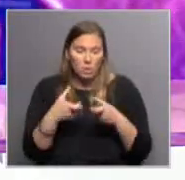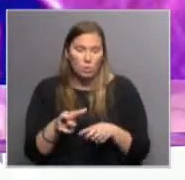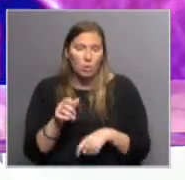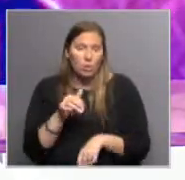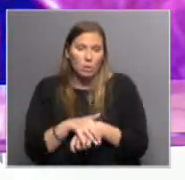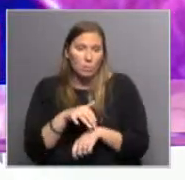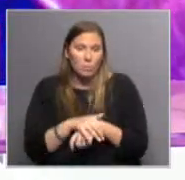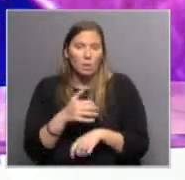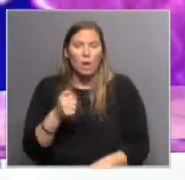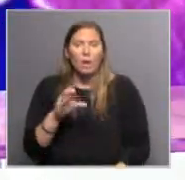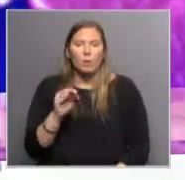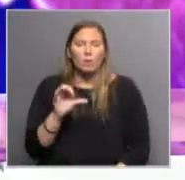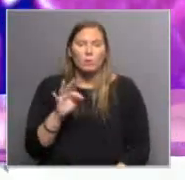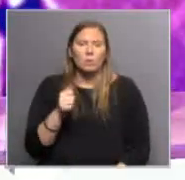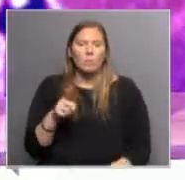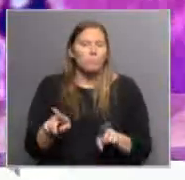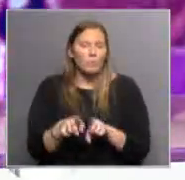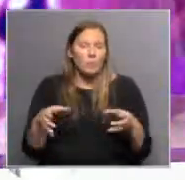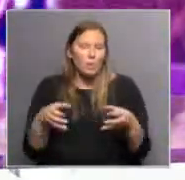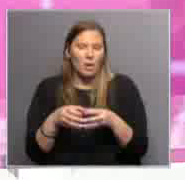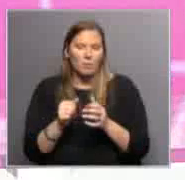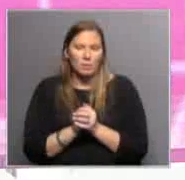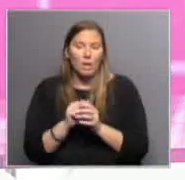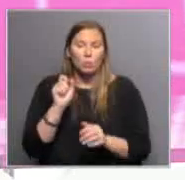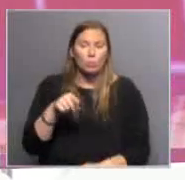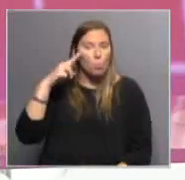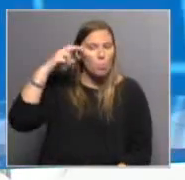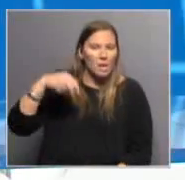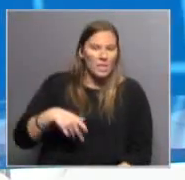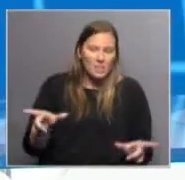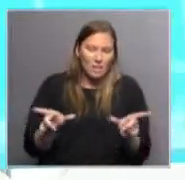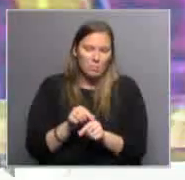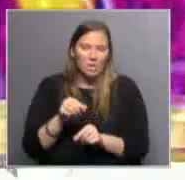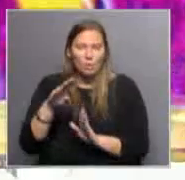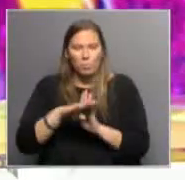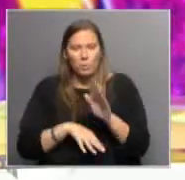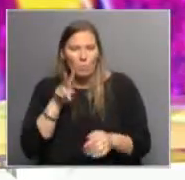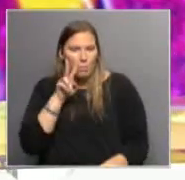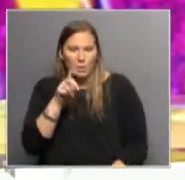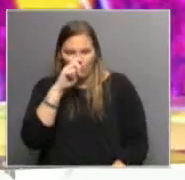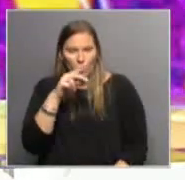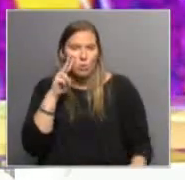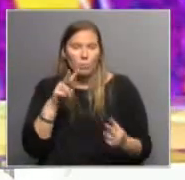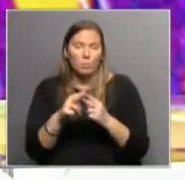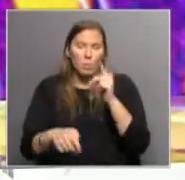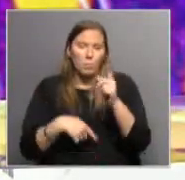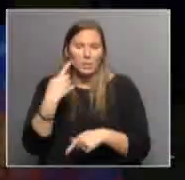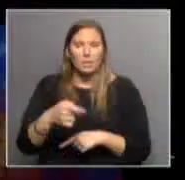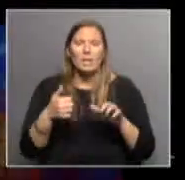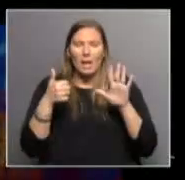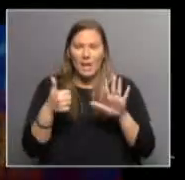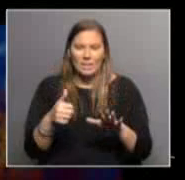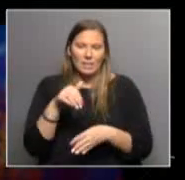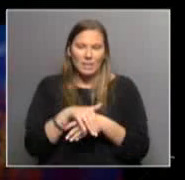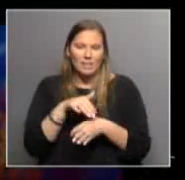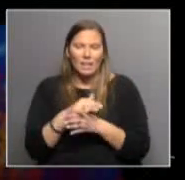de Antonio Acosta junto con la banda. Así que Tu Plan, cerrando el programa de hoy de Mirá Montevideo. Nos encontramos mañana a partir de las